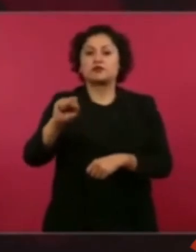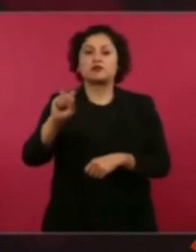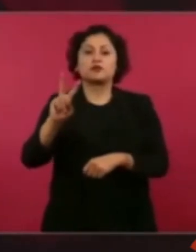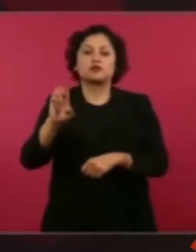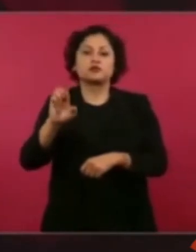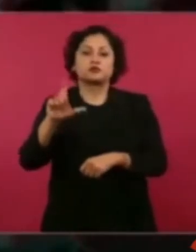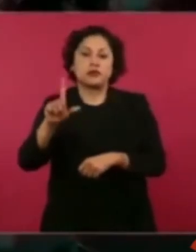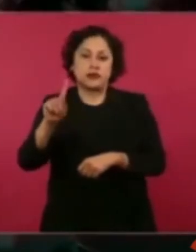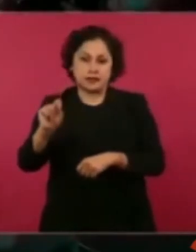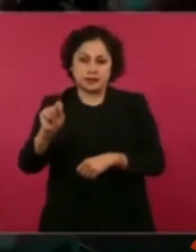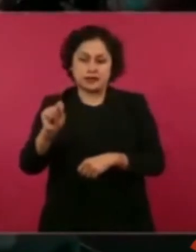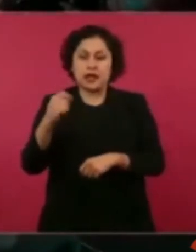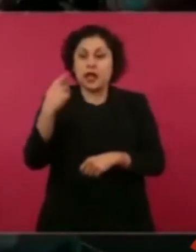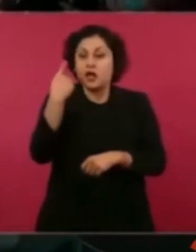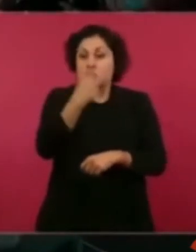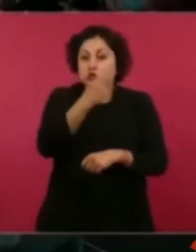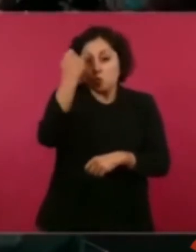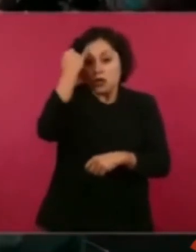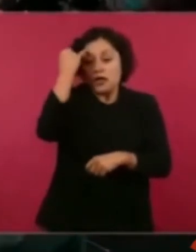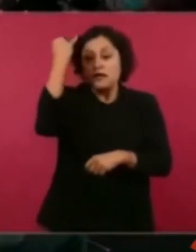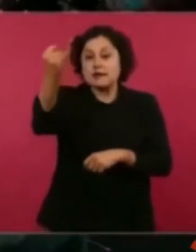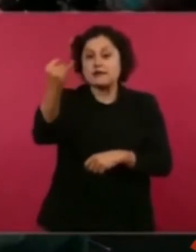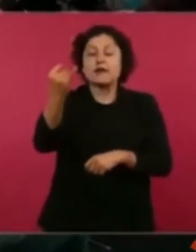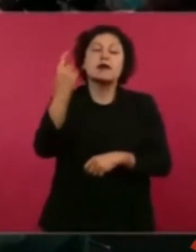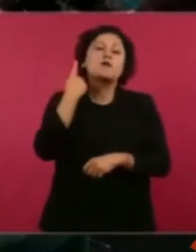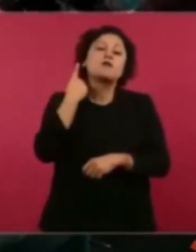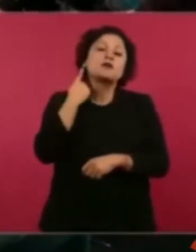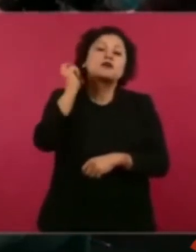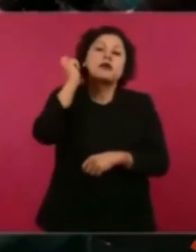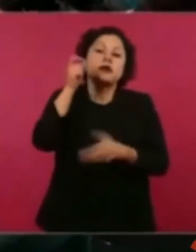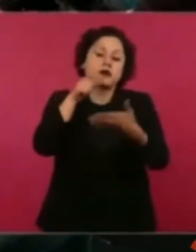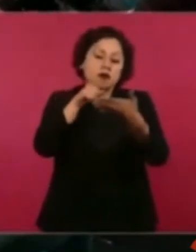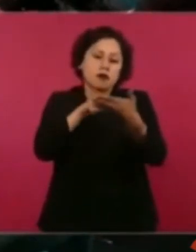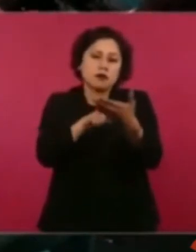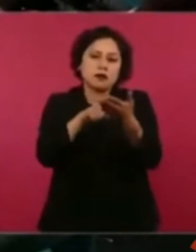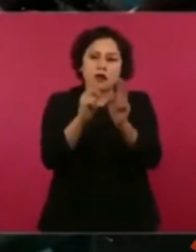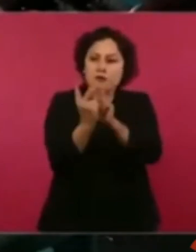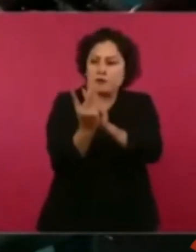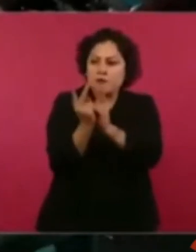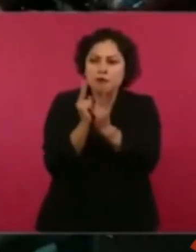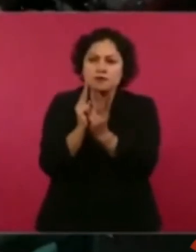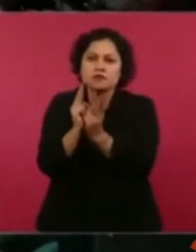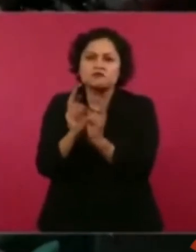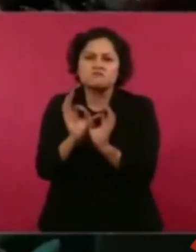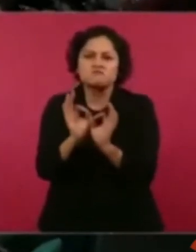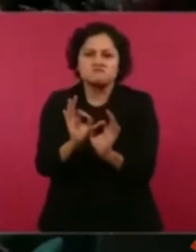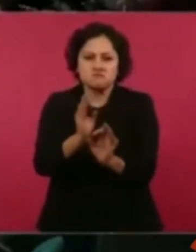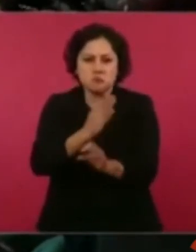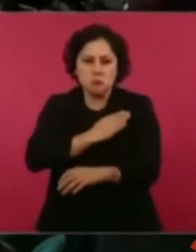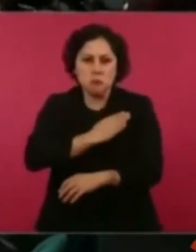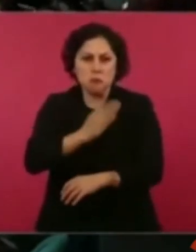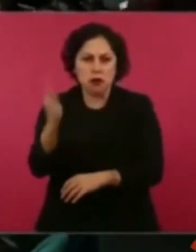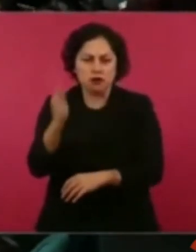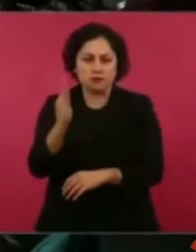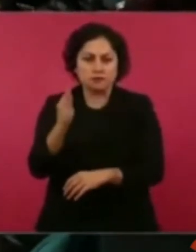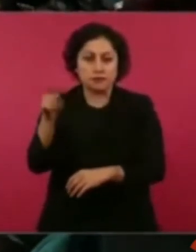vecindad. Llegó el poeta Pablo Neruda a